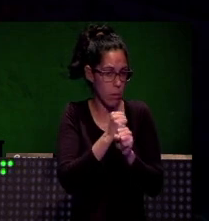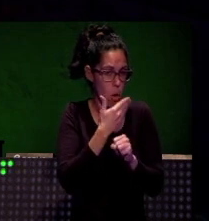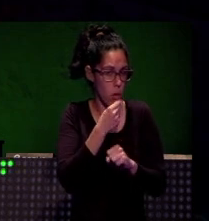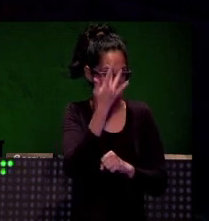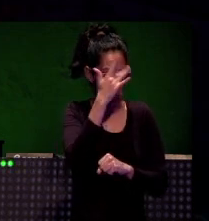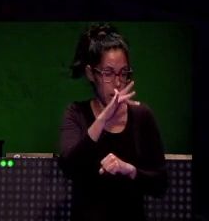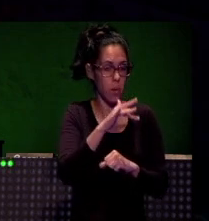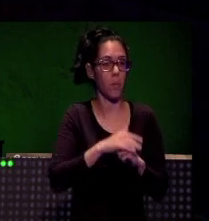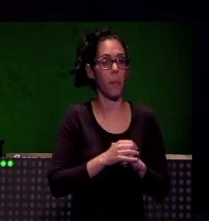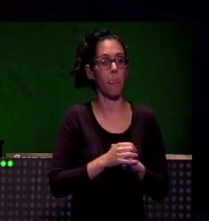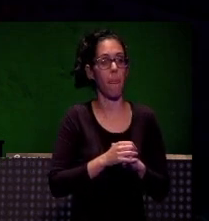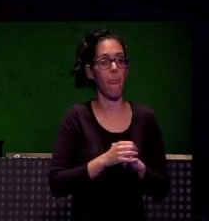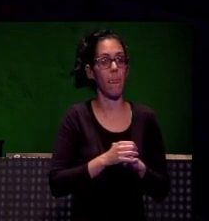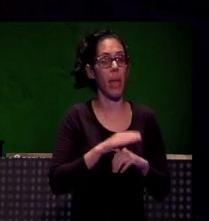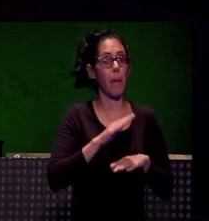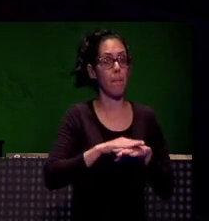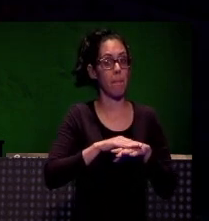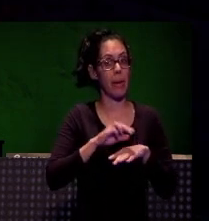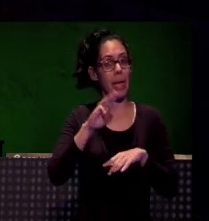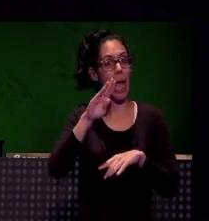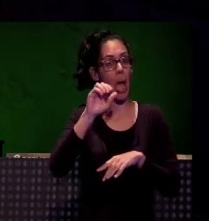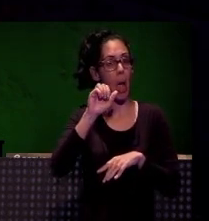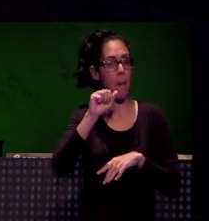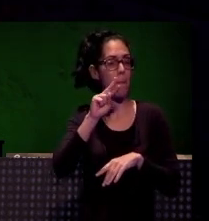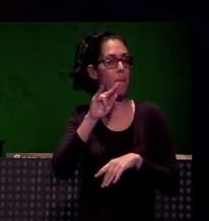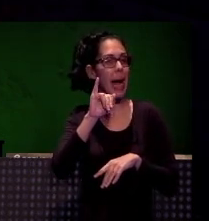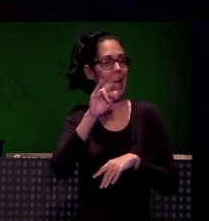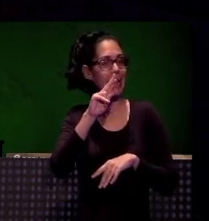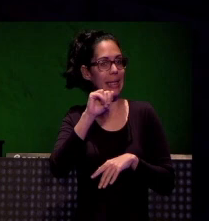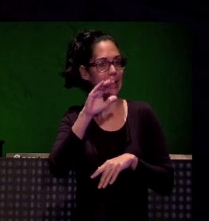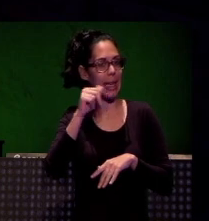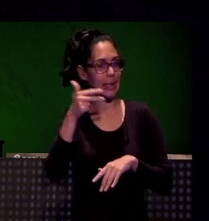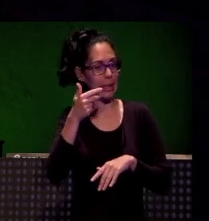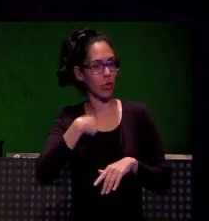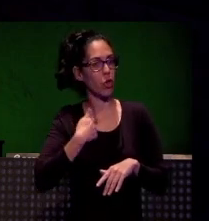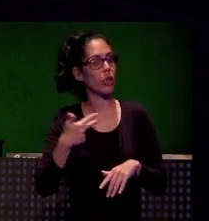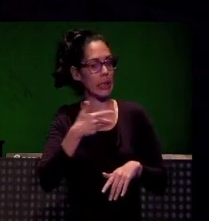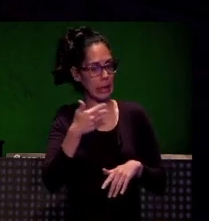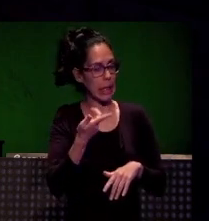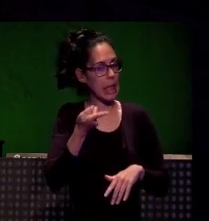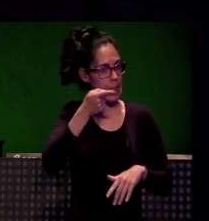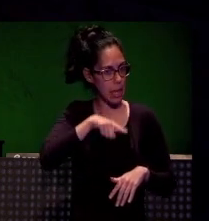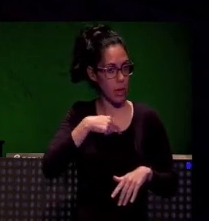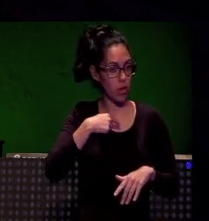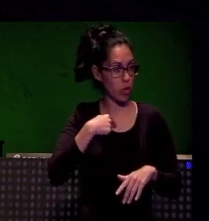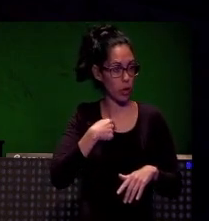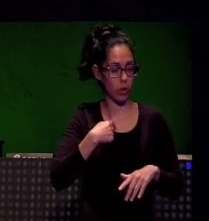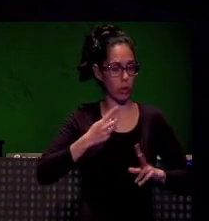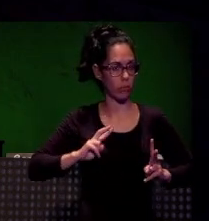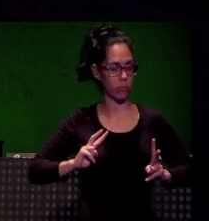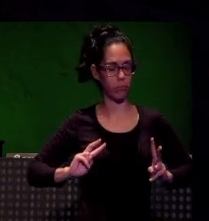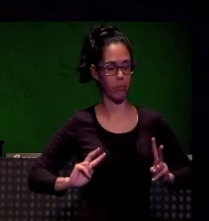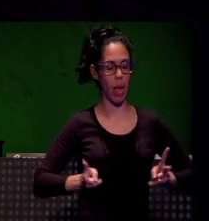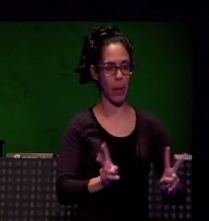para que no se quede es patricia sola con los chistes o yo también hago el mío y lo hago sobre mí misma siempre digo que soy una hiperactiva no tratada